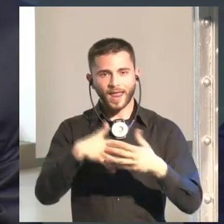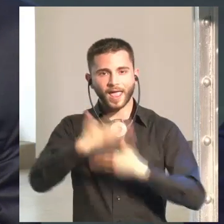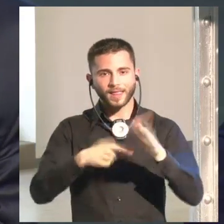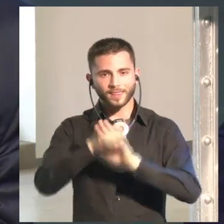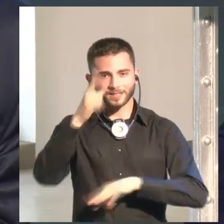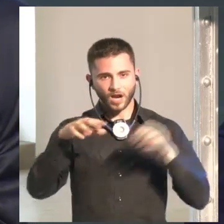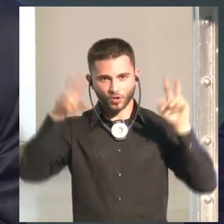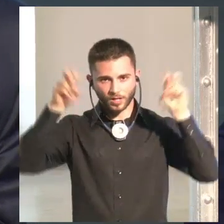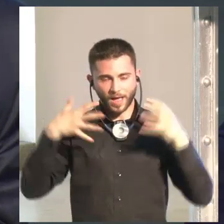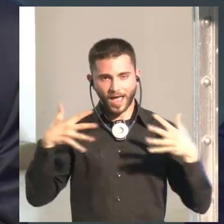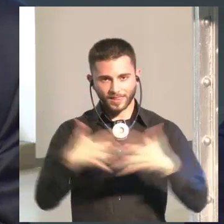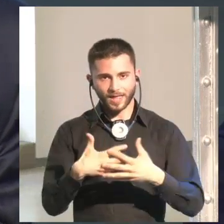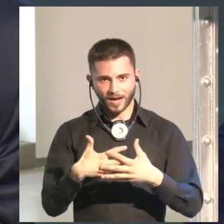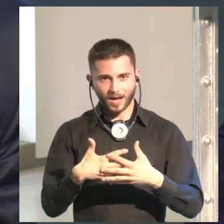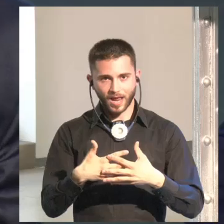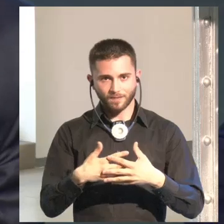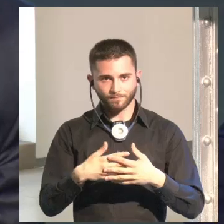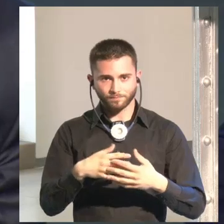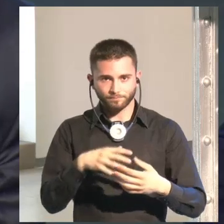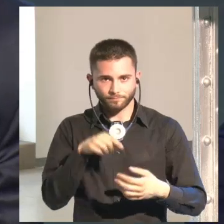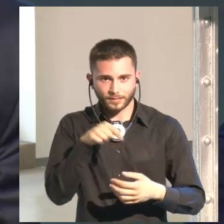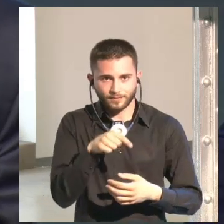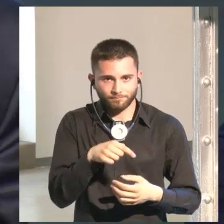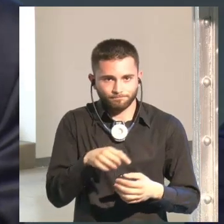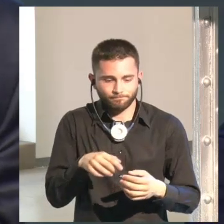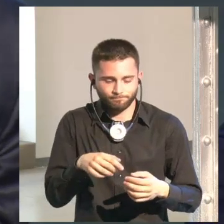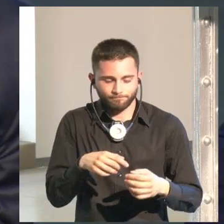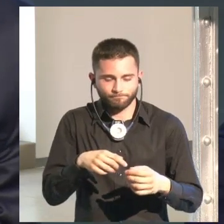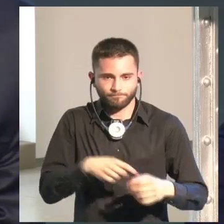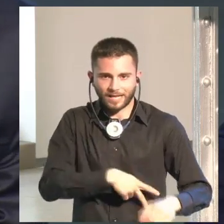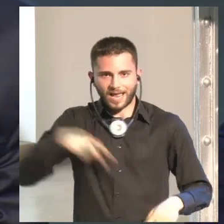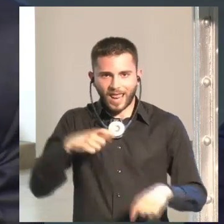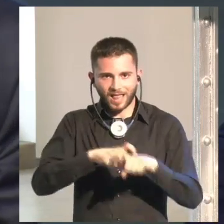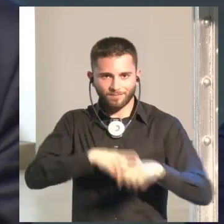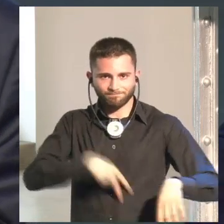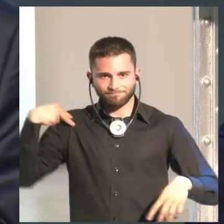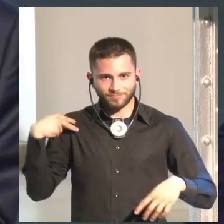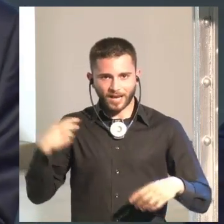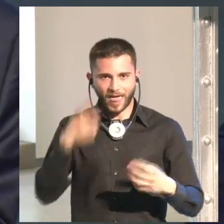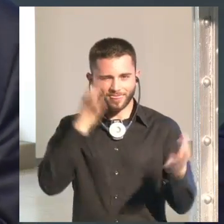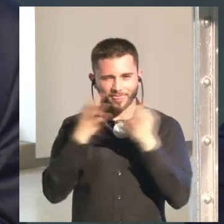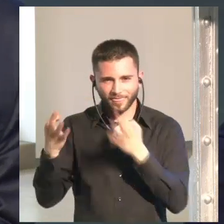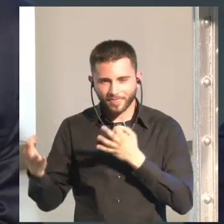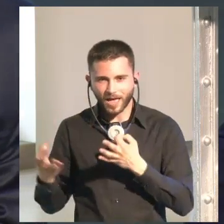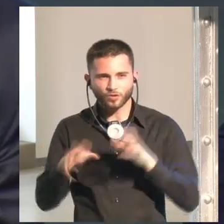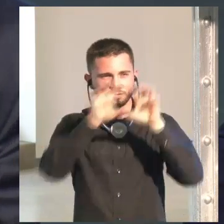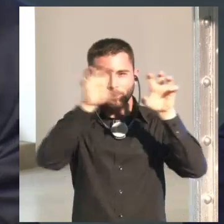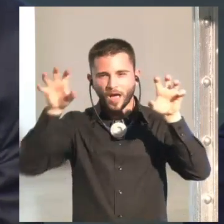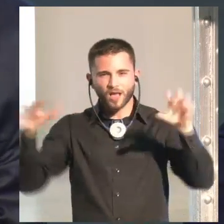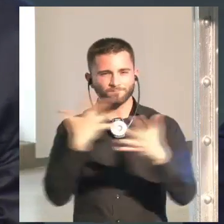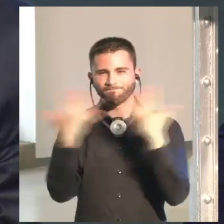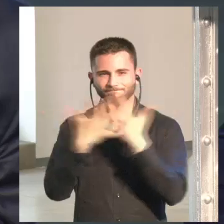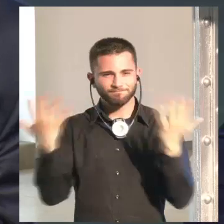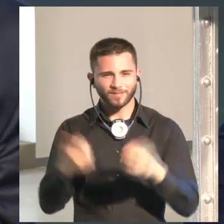Internet. Internet, por su propia naturaleza, es de carácter global. Los datos transitan de país a país,